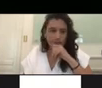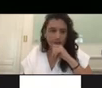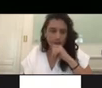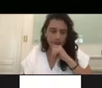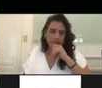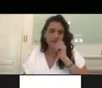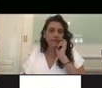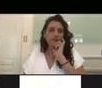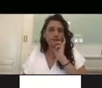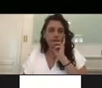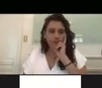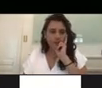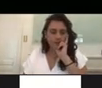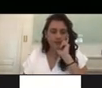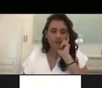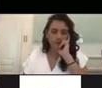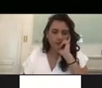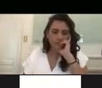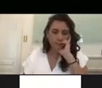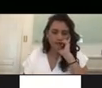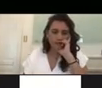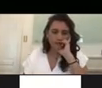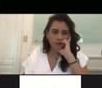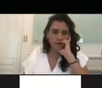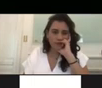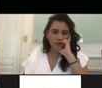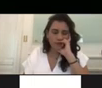momento, Broadway se ha extendido hacia su casa.